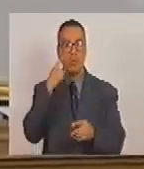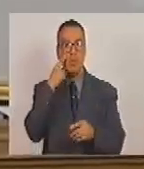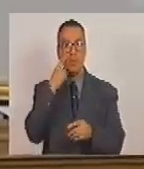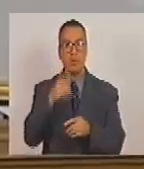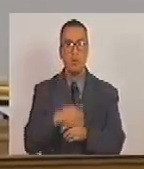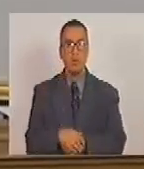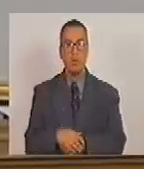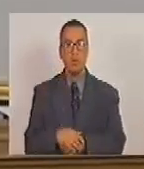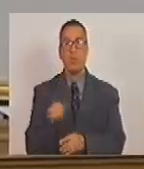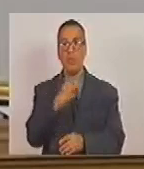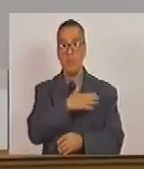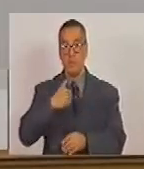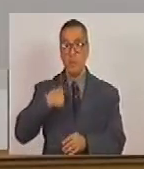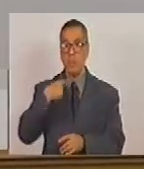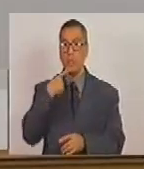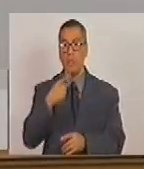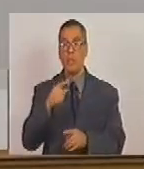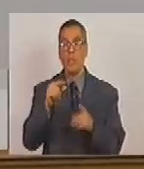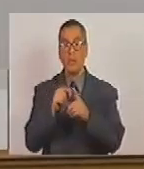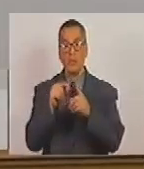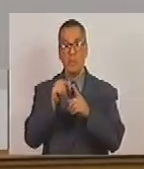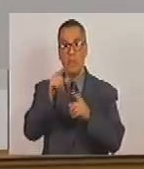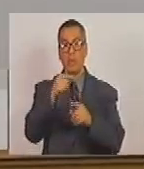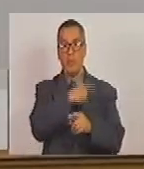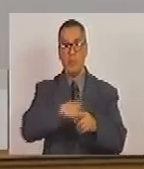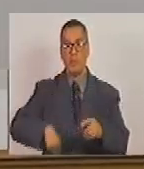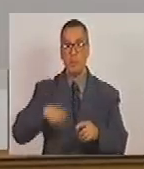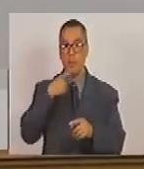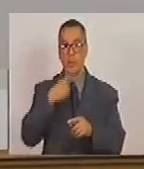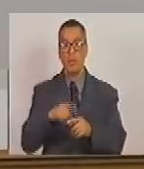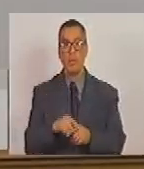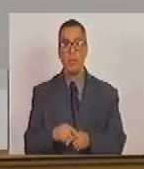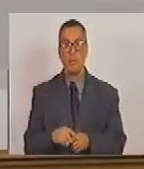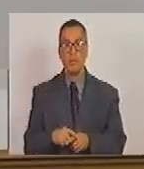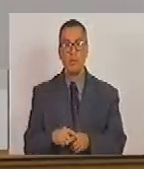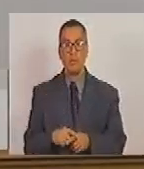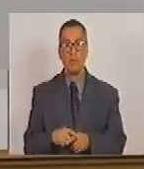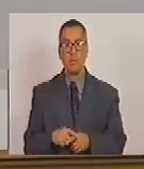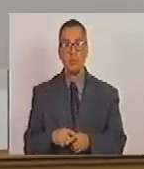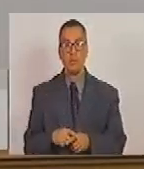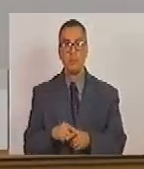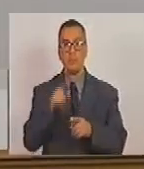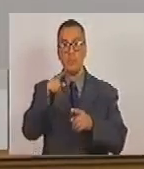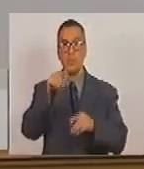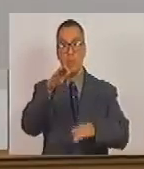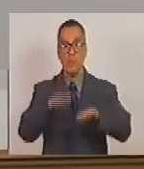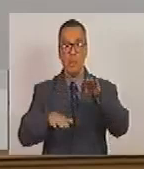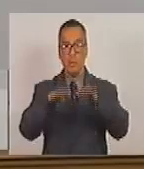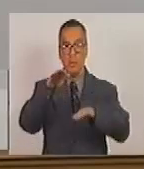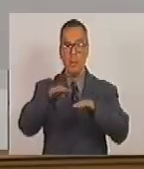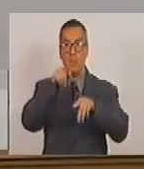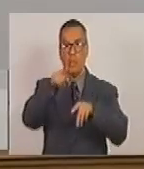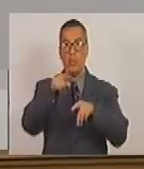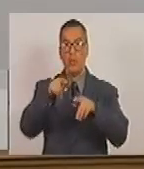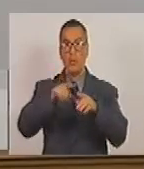viendo. Quiero tomar este derecho de palabra, presidente, para dar